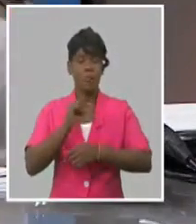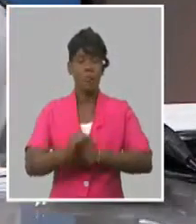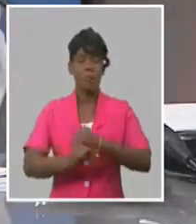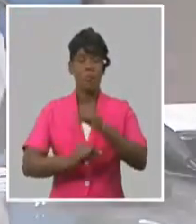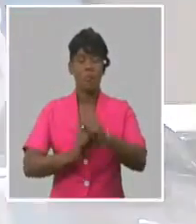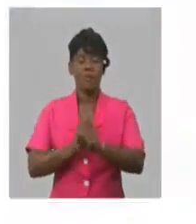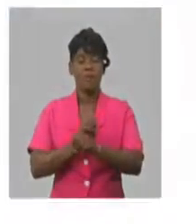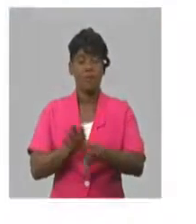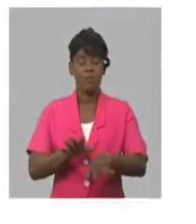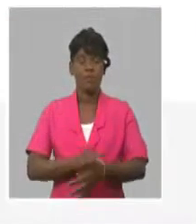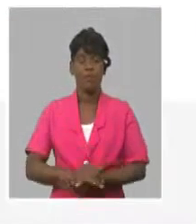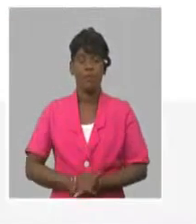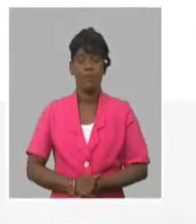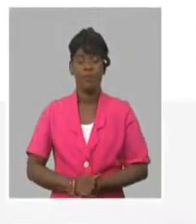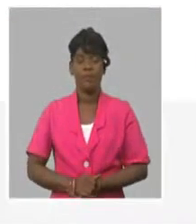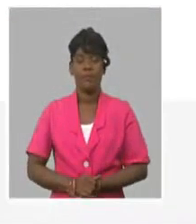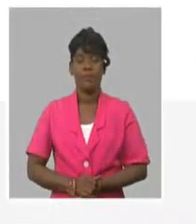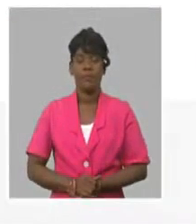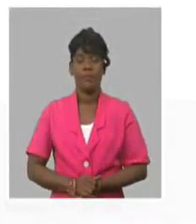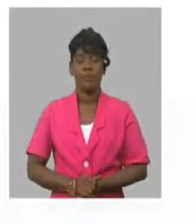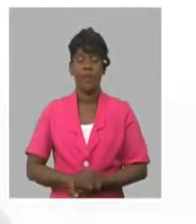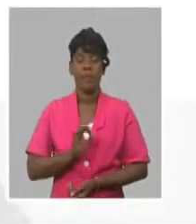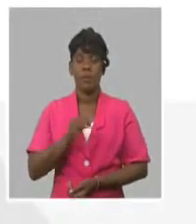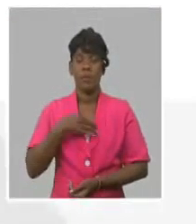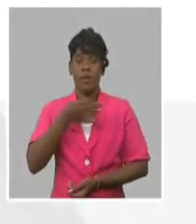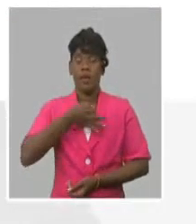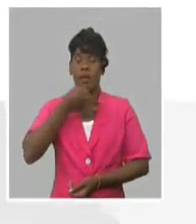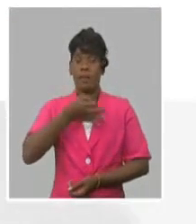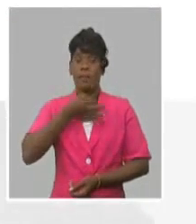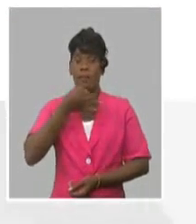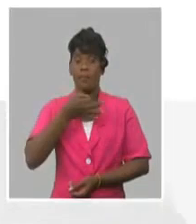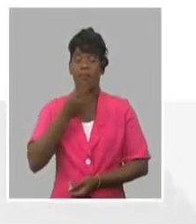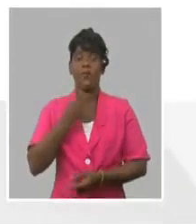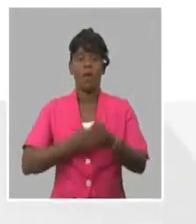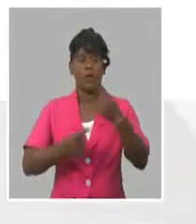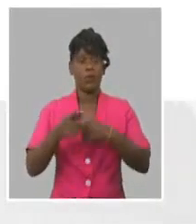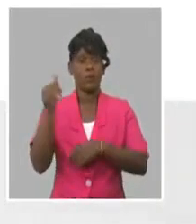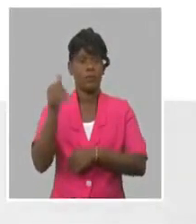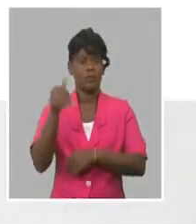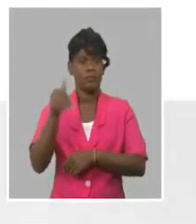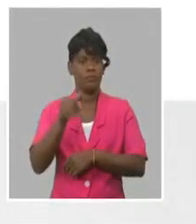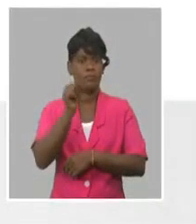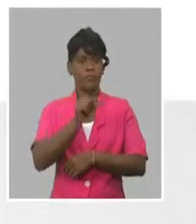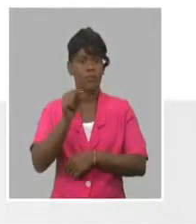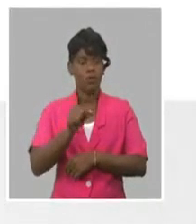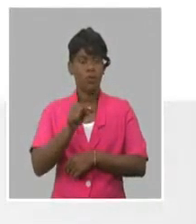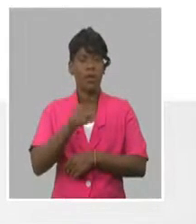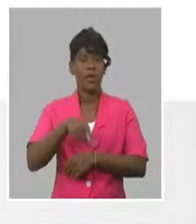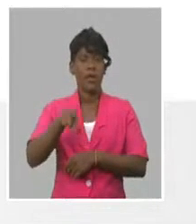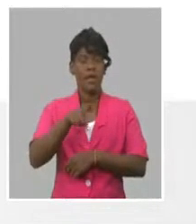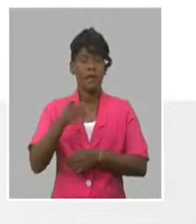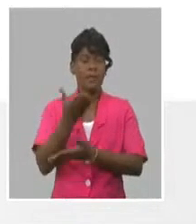bastante claro. Como se dijo ya, han participado un grupo grande de personas,